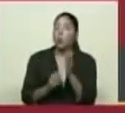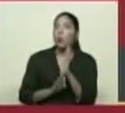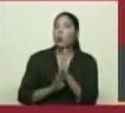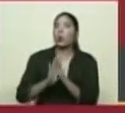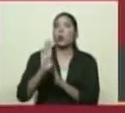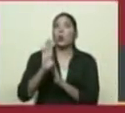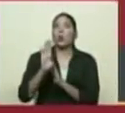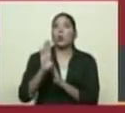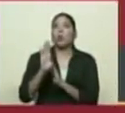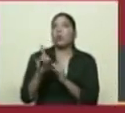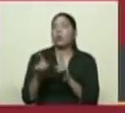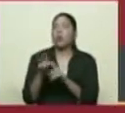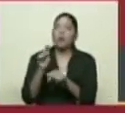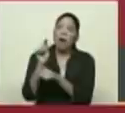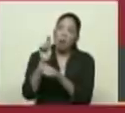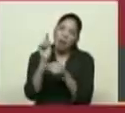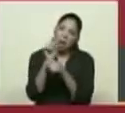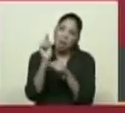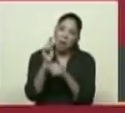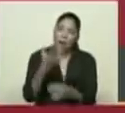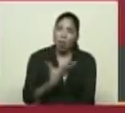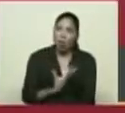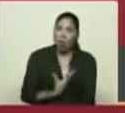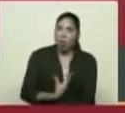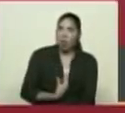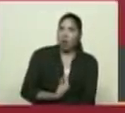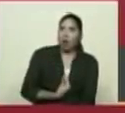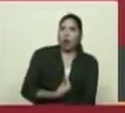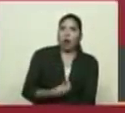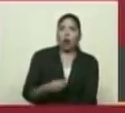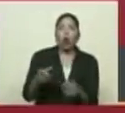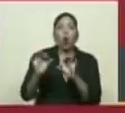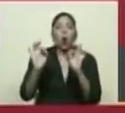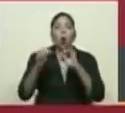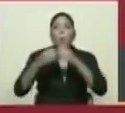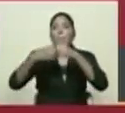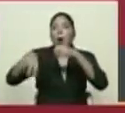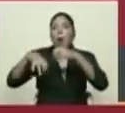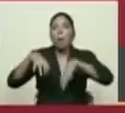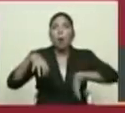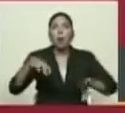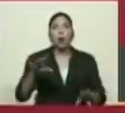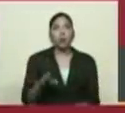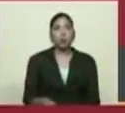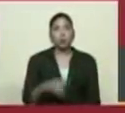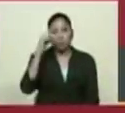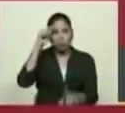para destruir a un compañero, no para dividir nuestras fuerzas.